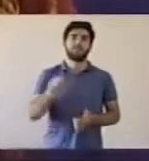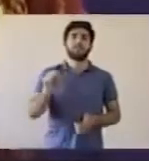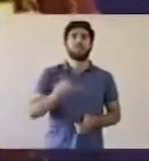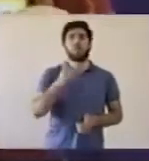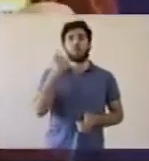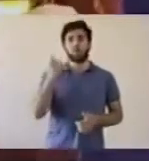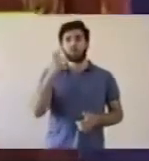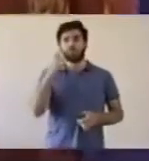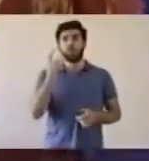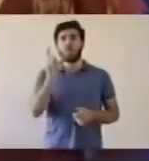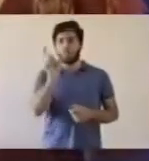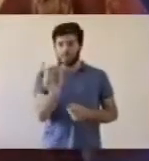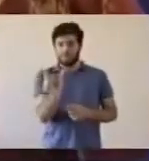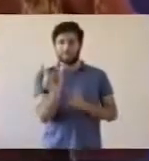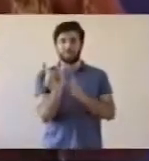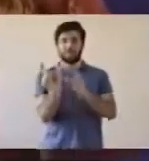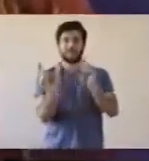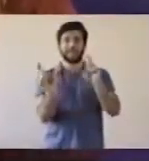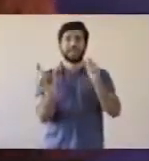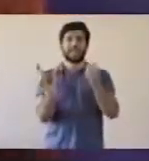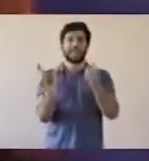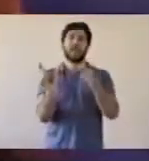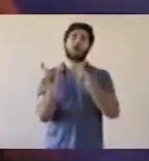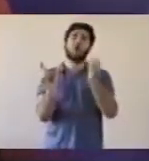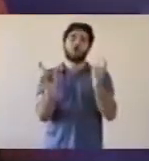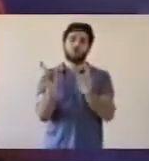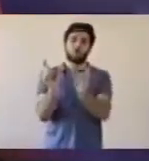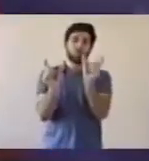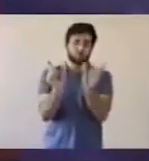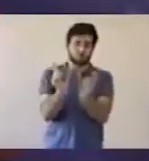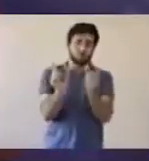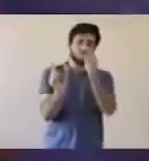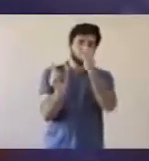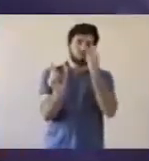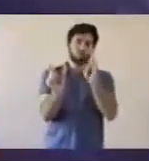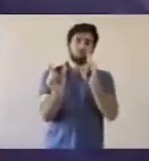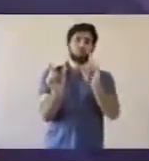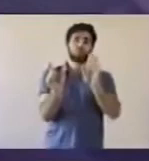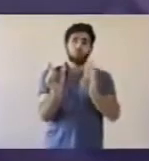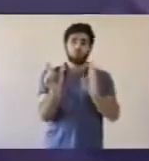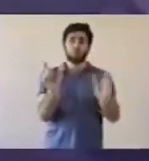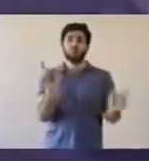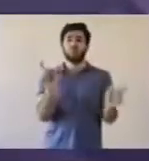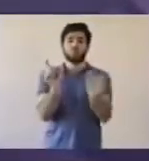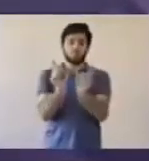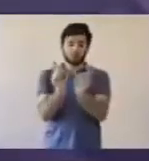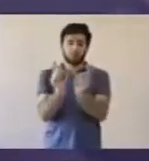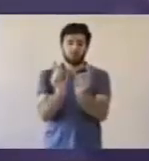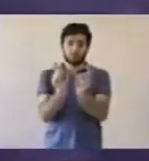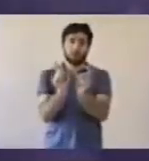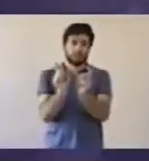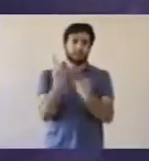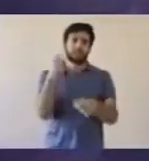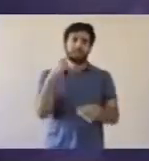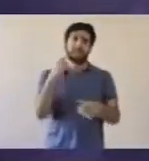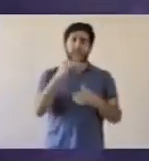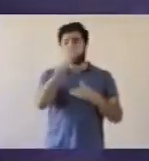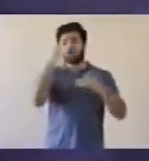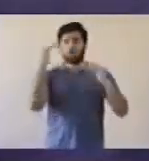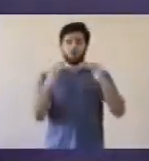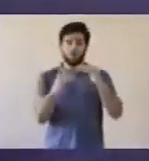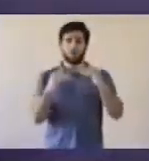La partícula al principio de la palabra, que puede ser su, y esta se leería